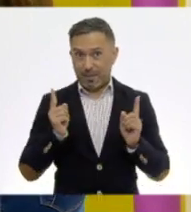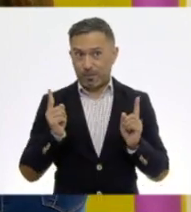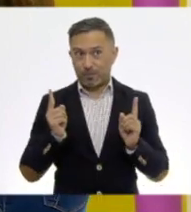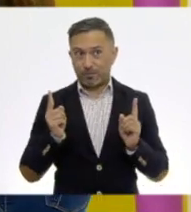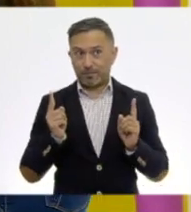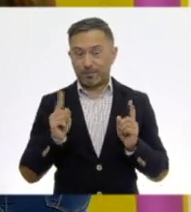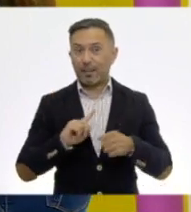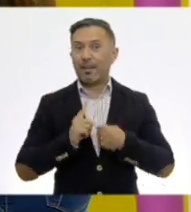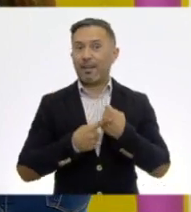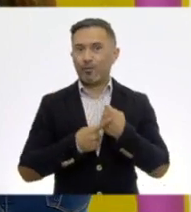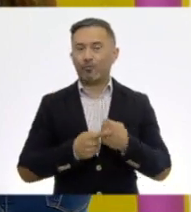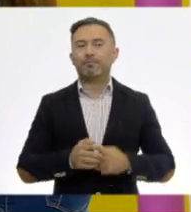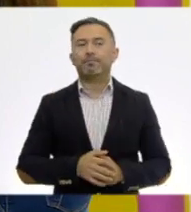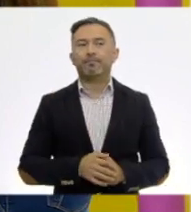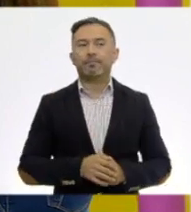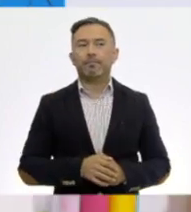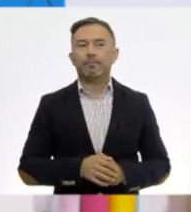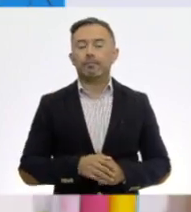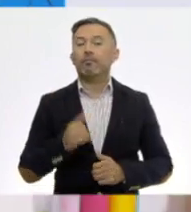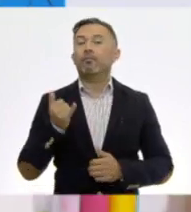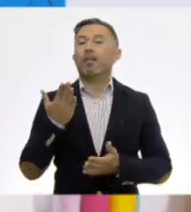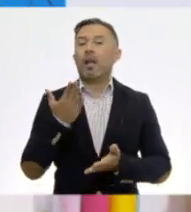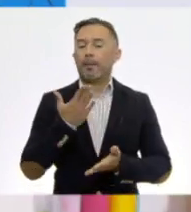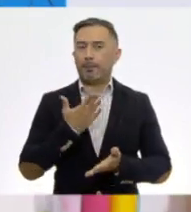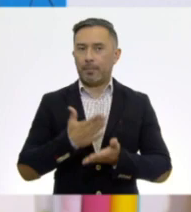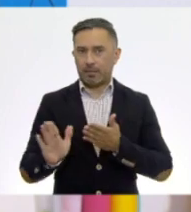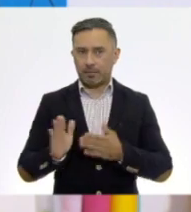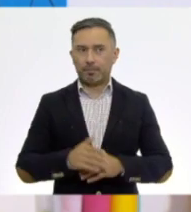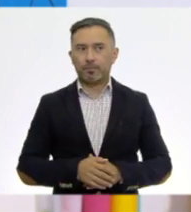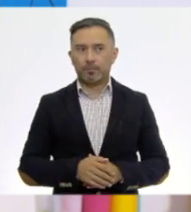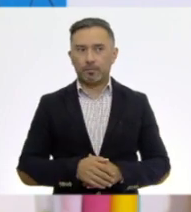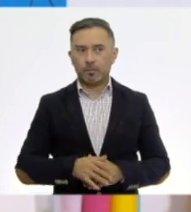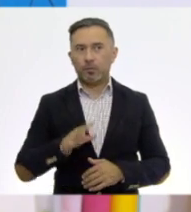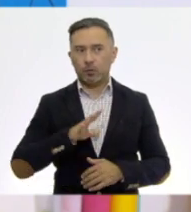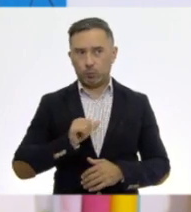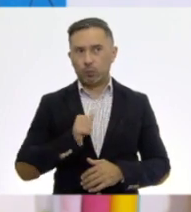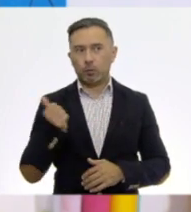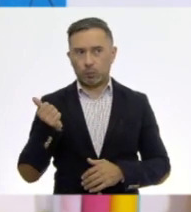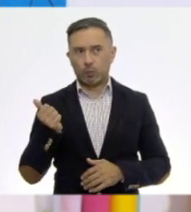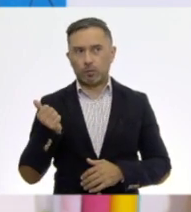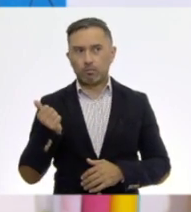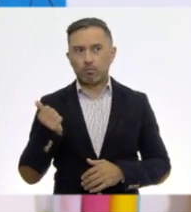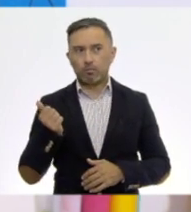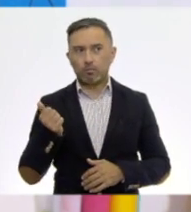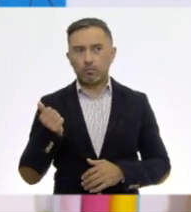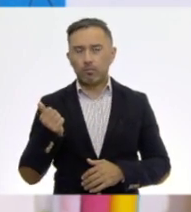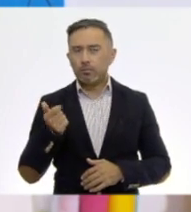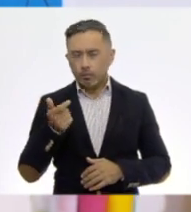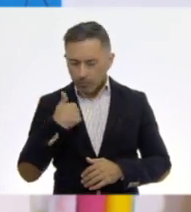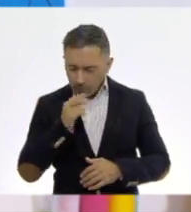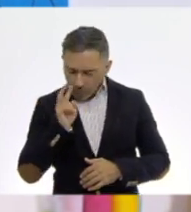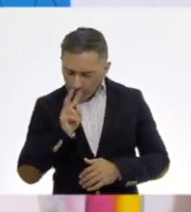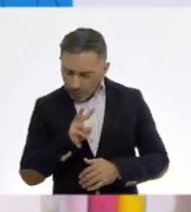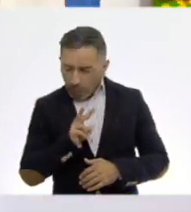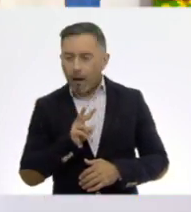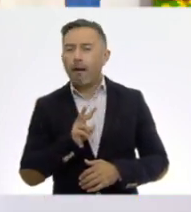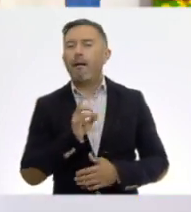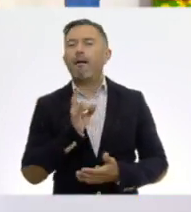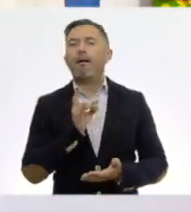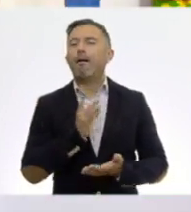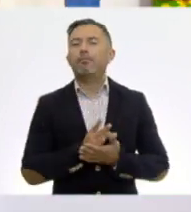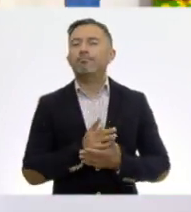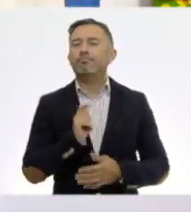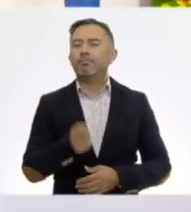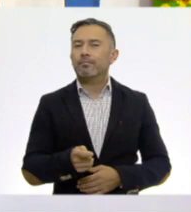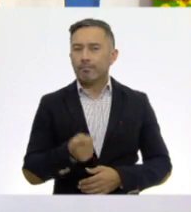tenemos este lado y tenemos aparte este siguiente lado. ¿Qué podemos observar? Bueno, vamos a observar